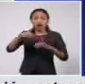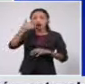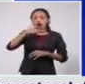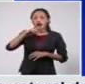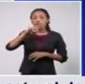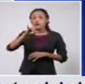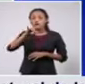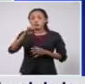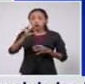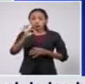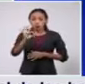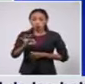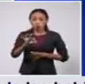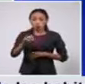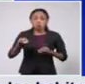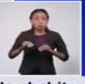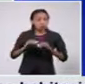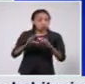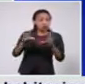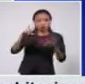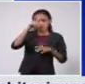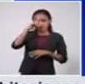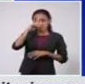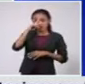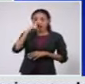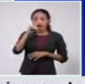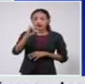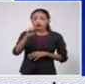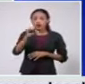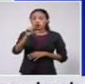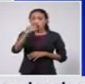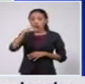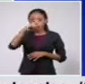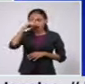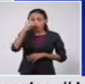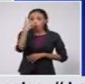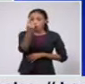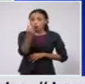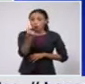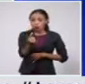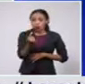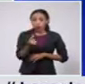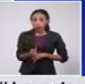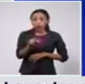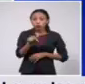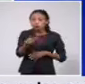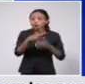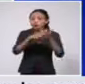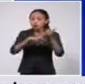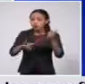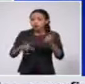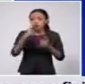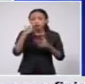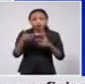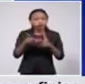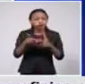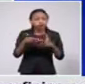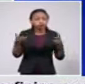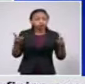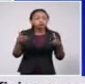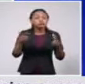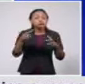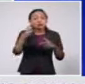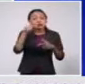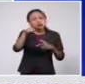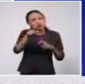San Nicolás con 1 cada uno. Esta es una provincia que ha ido disminuyendo el número